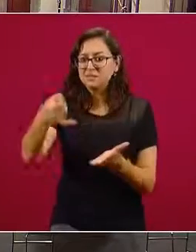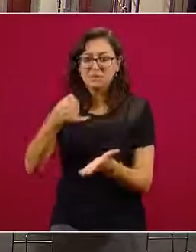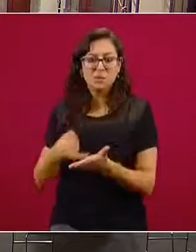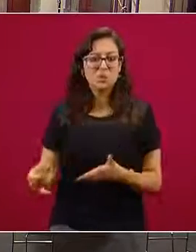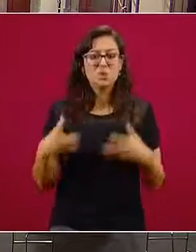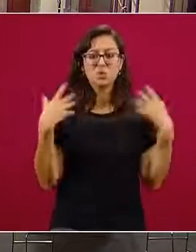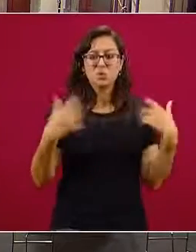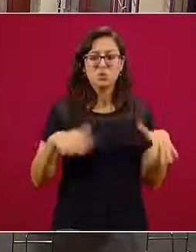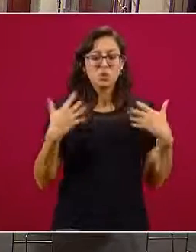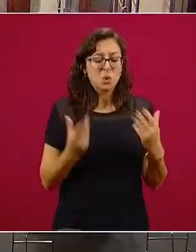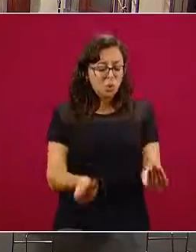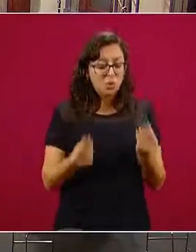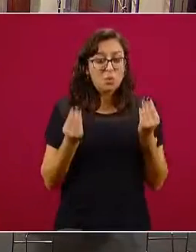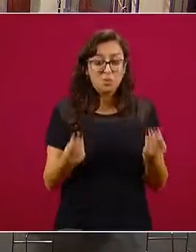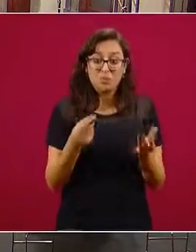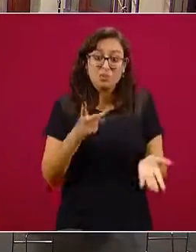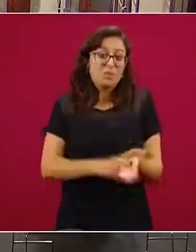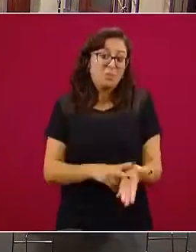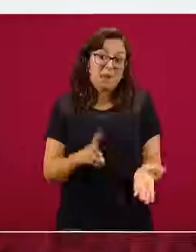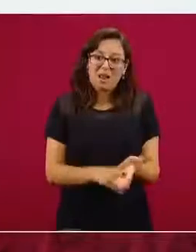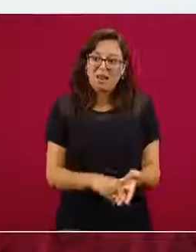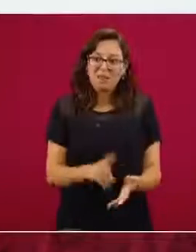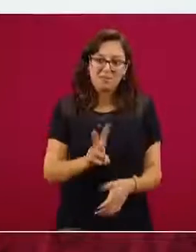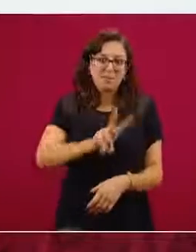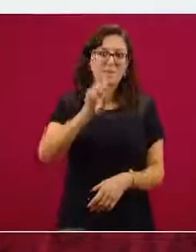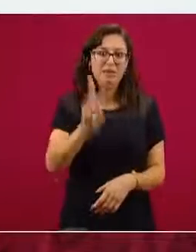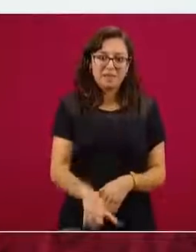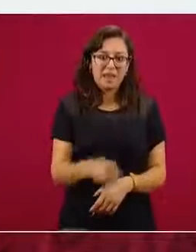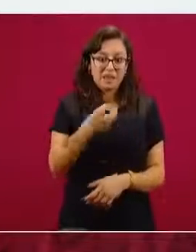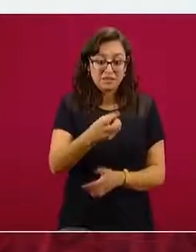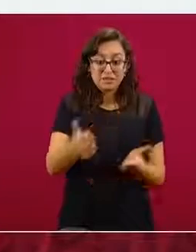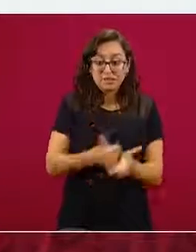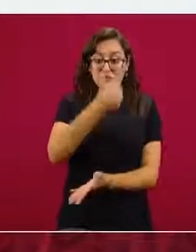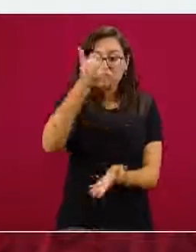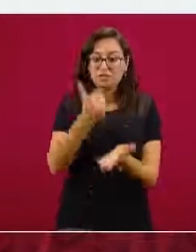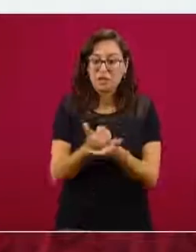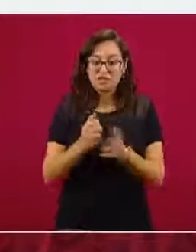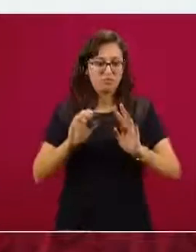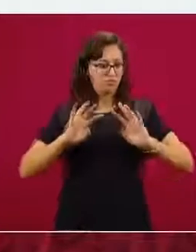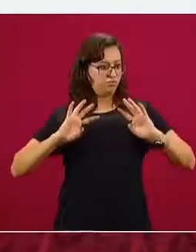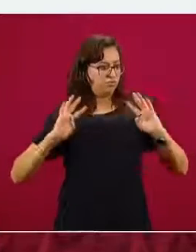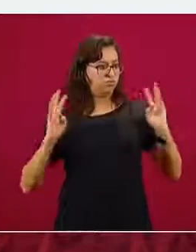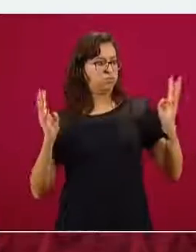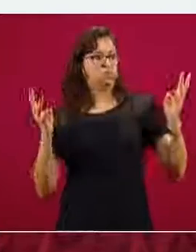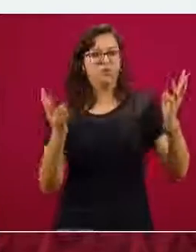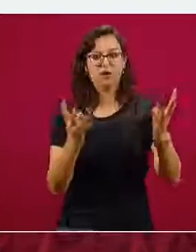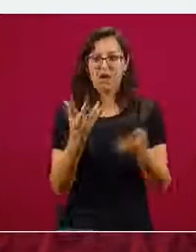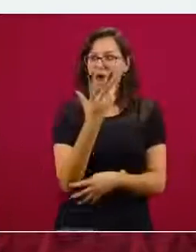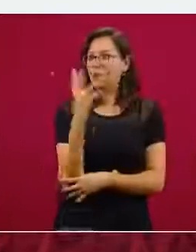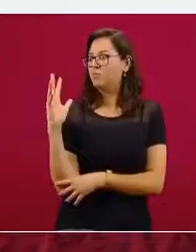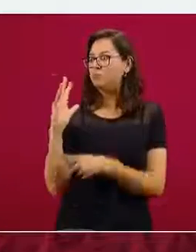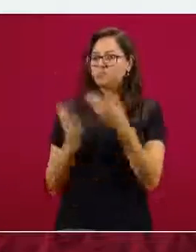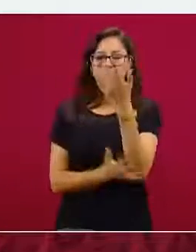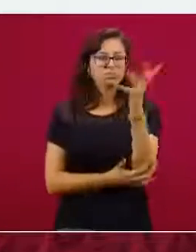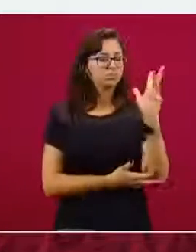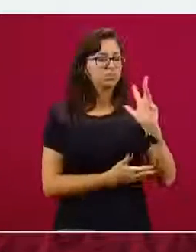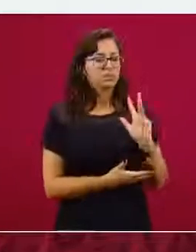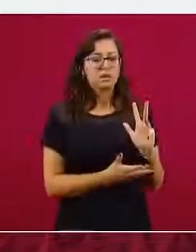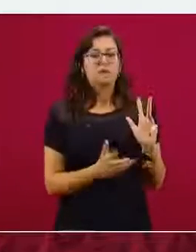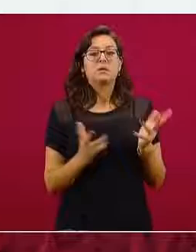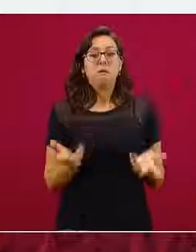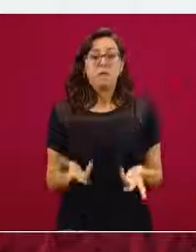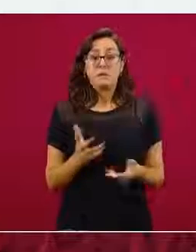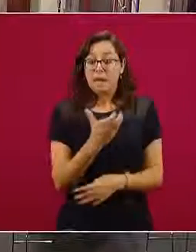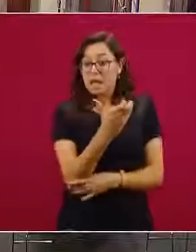lo que le da el mayor valor a la ciudad es justamente estas zonas ambientales productivas, porque tiene una zona rural